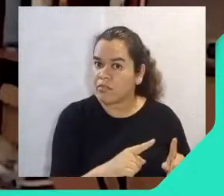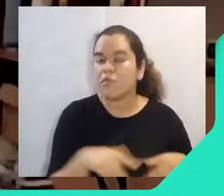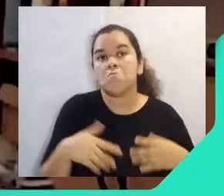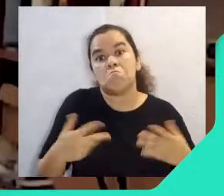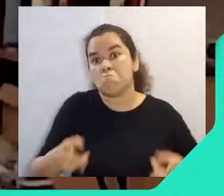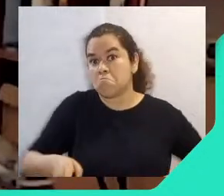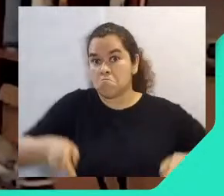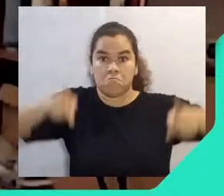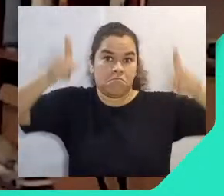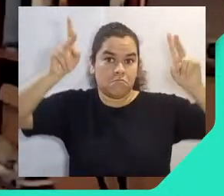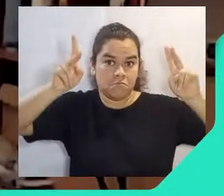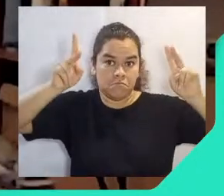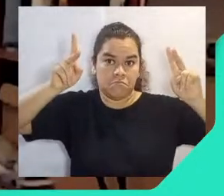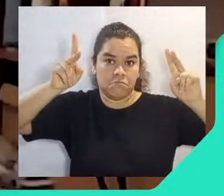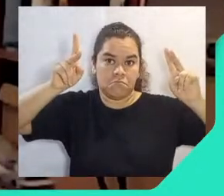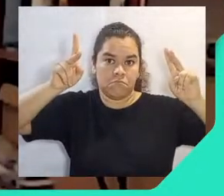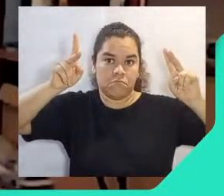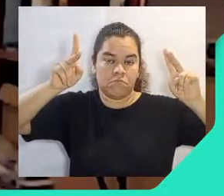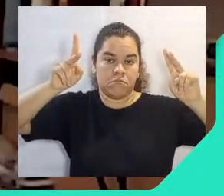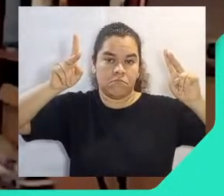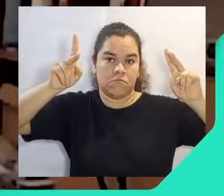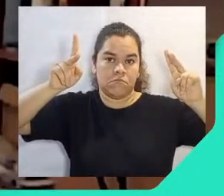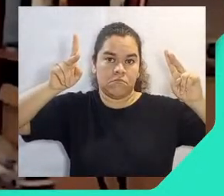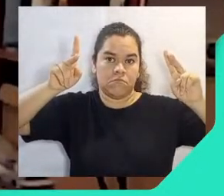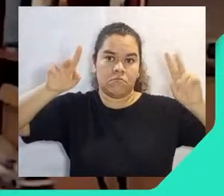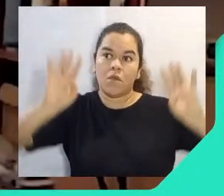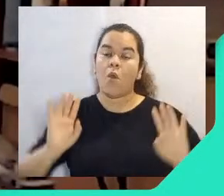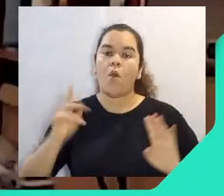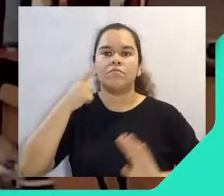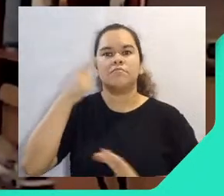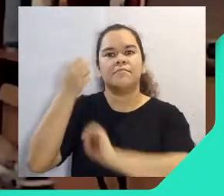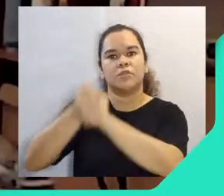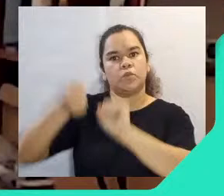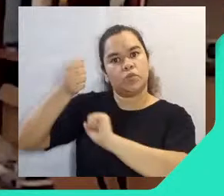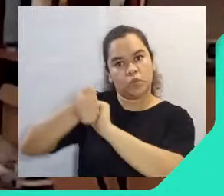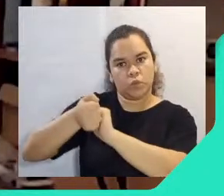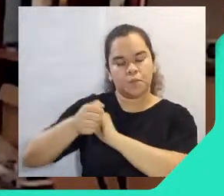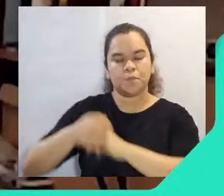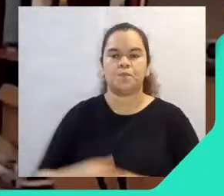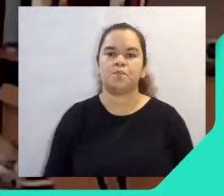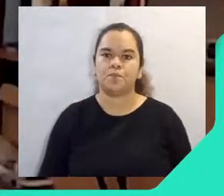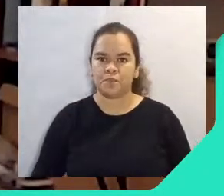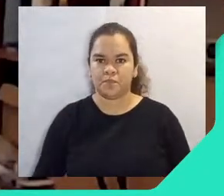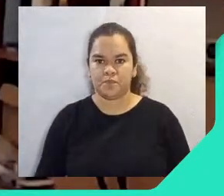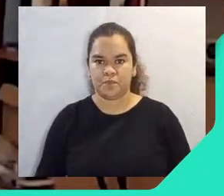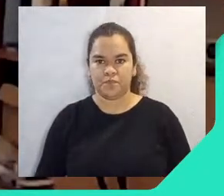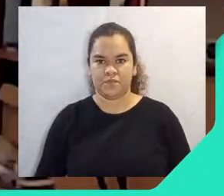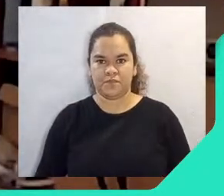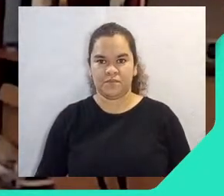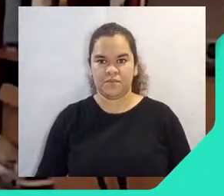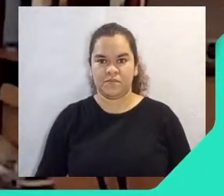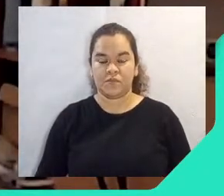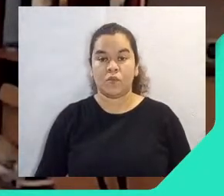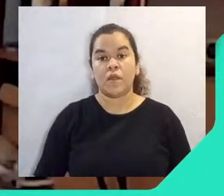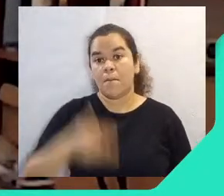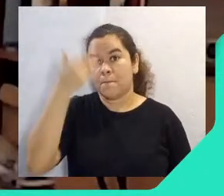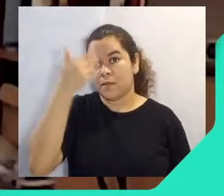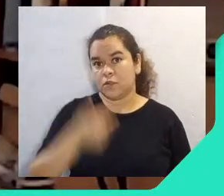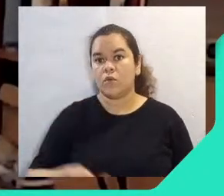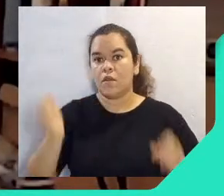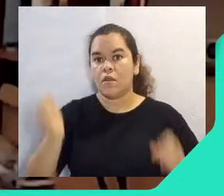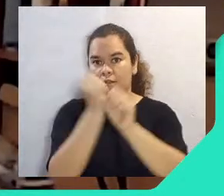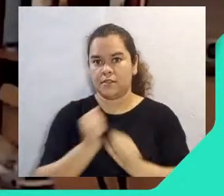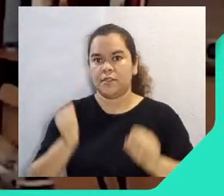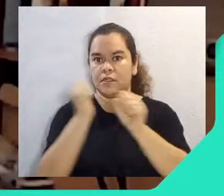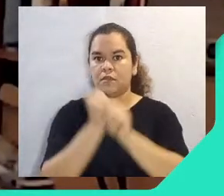edificio, o también de una industria. Para poder ser ingenieros electricistas en el